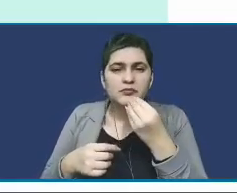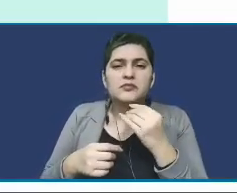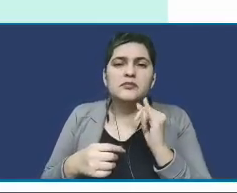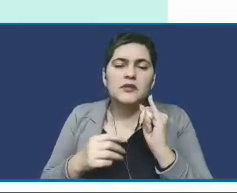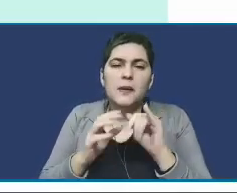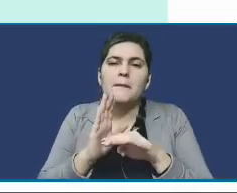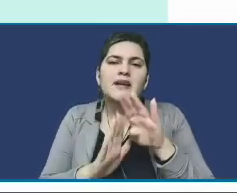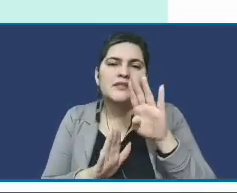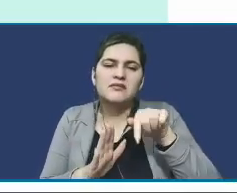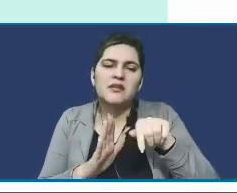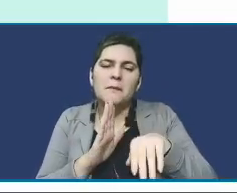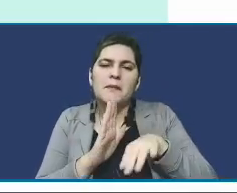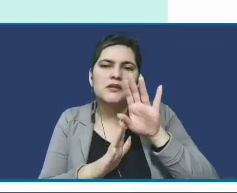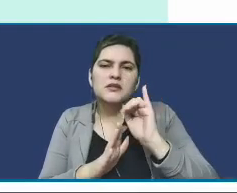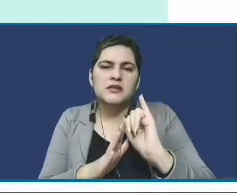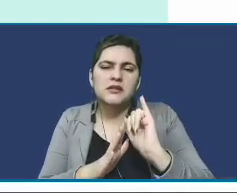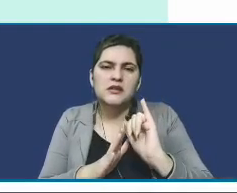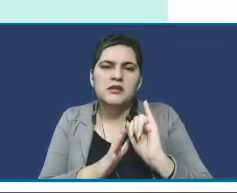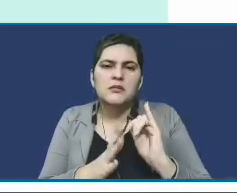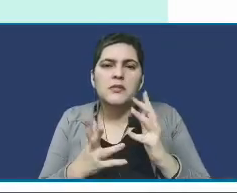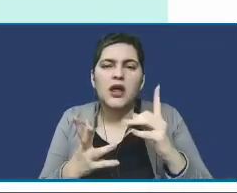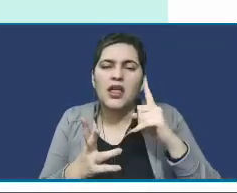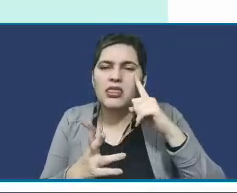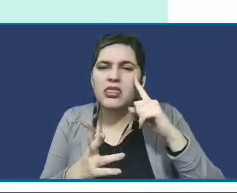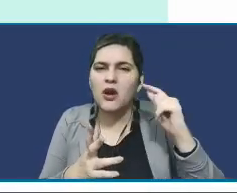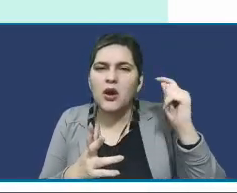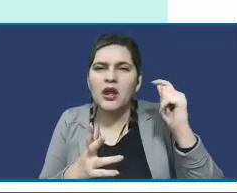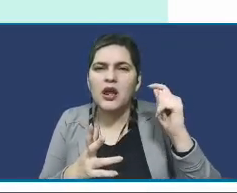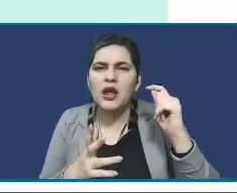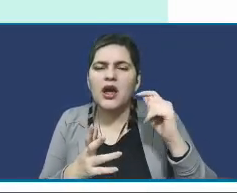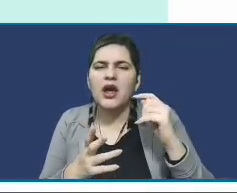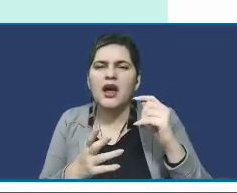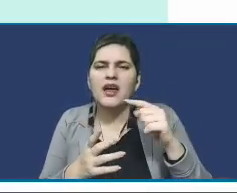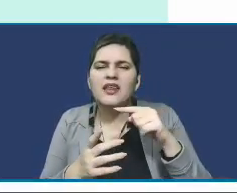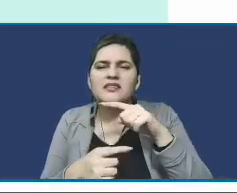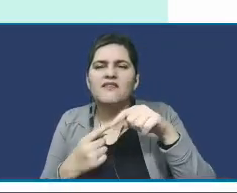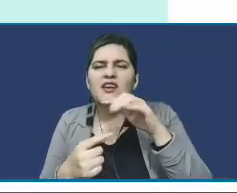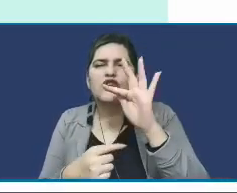Y a la teoría del efecto opiáceo del